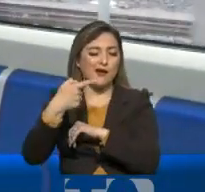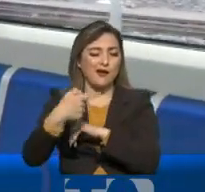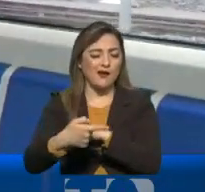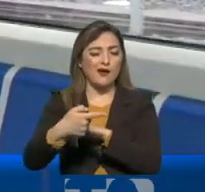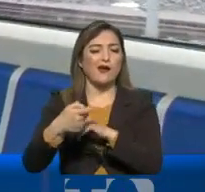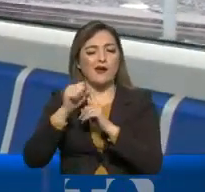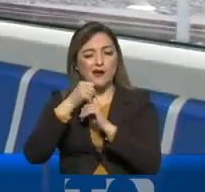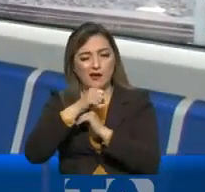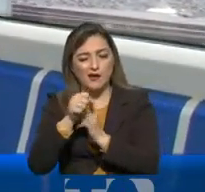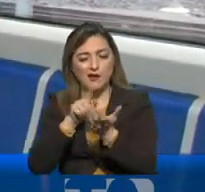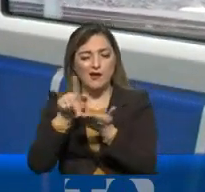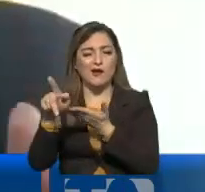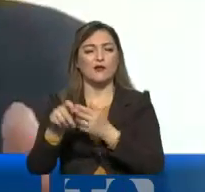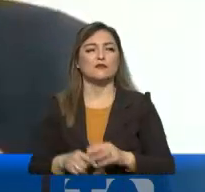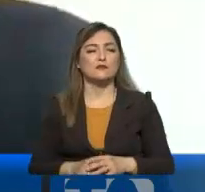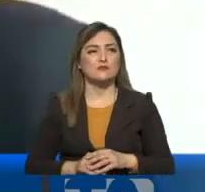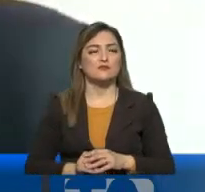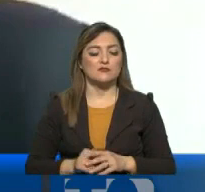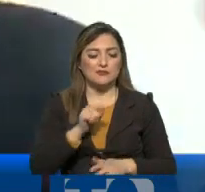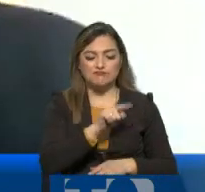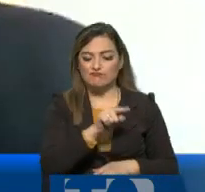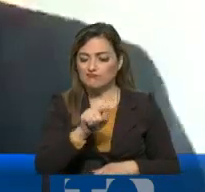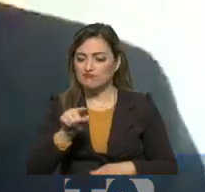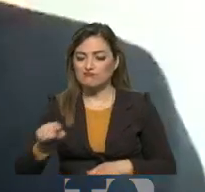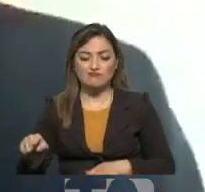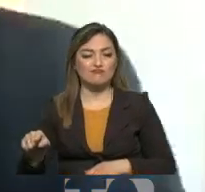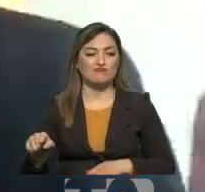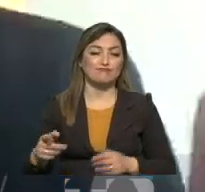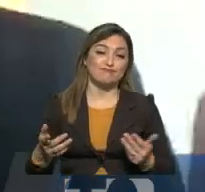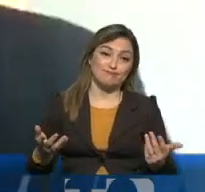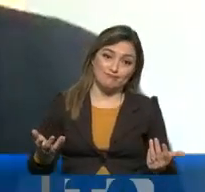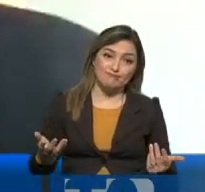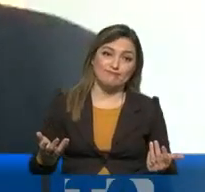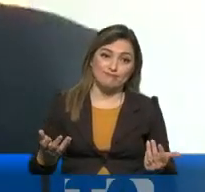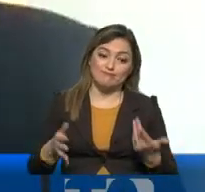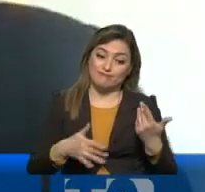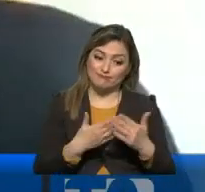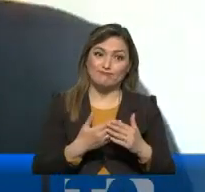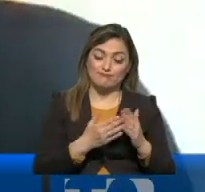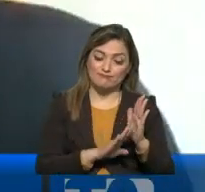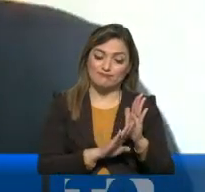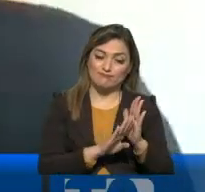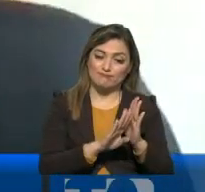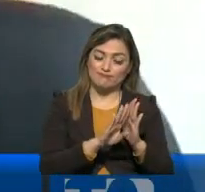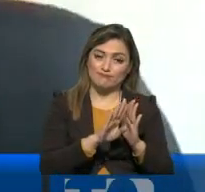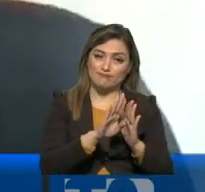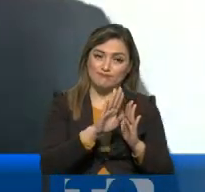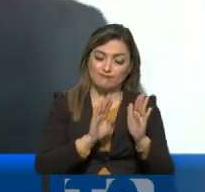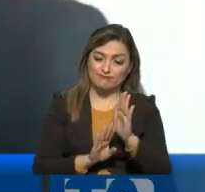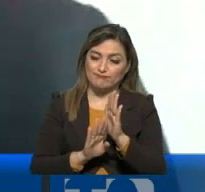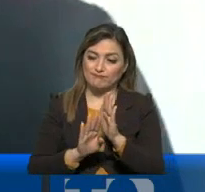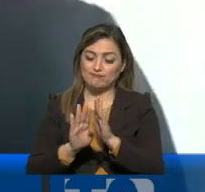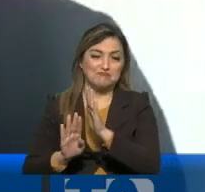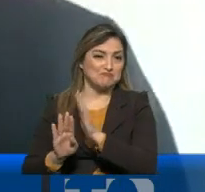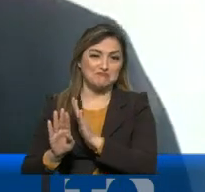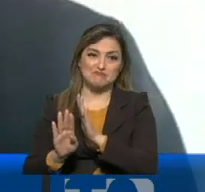sistema de recaudo, entre otros. Todos esos subsistemas deben estar en verde para que el metro empiece a circular. Mientras